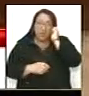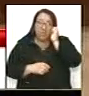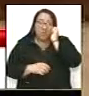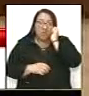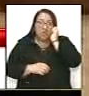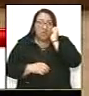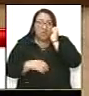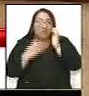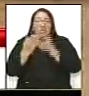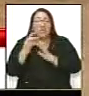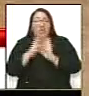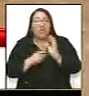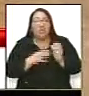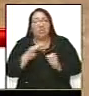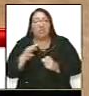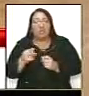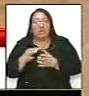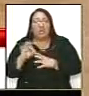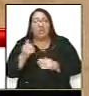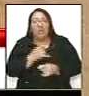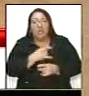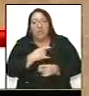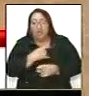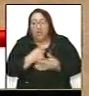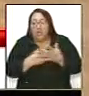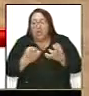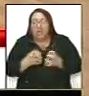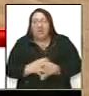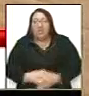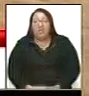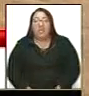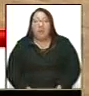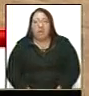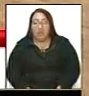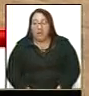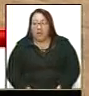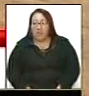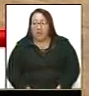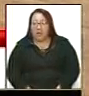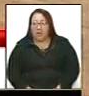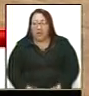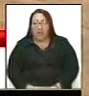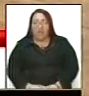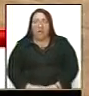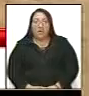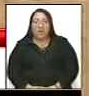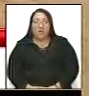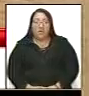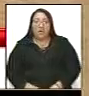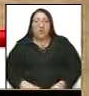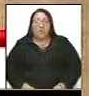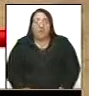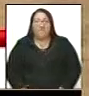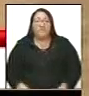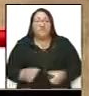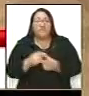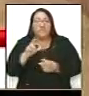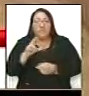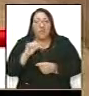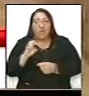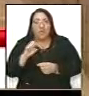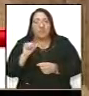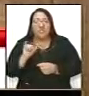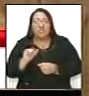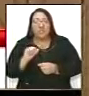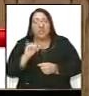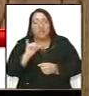problemas de las regiones en relación a la calidad universitaria que queremos. Tenemos también las licencias de la congresista Lisbeth Robles y el congresista Carlos Domínguez.